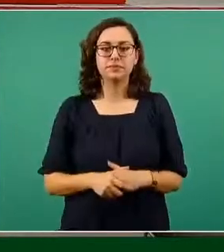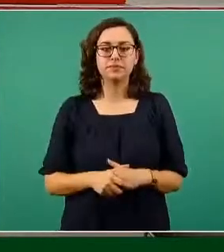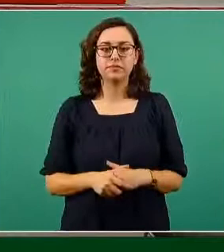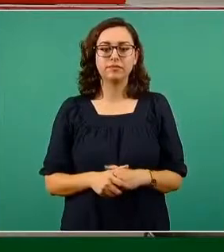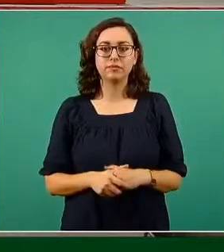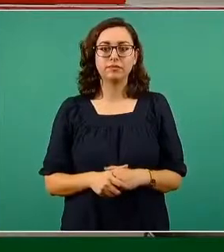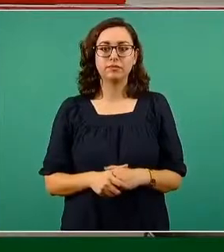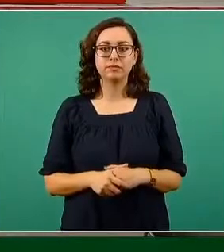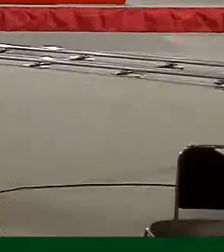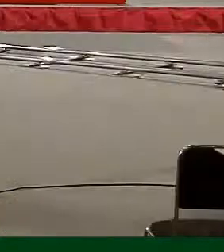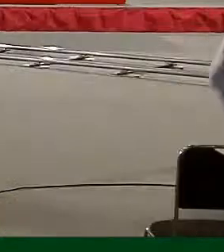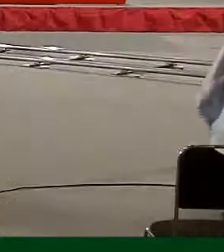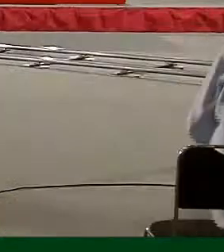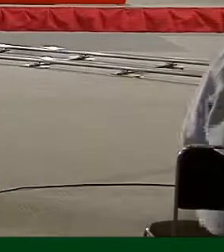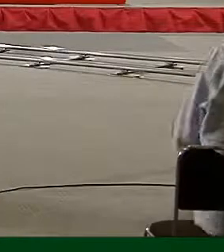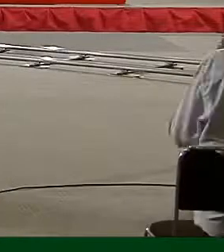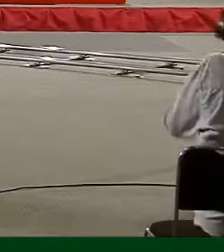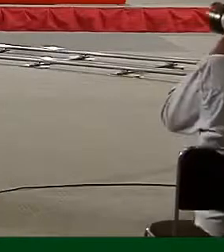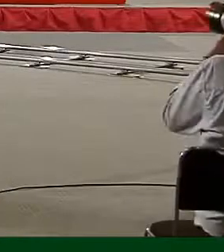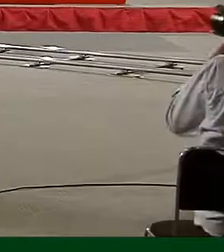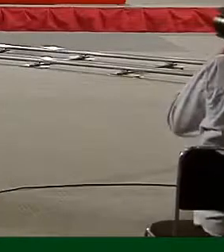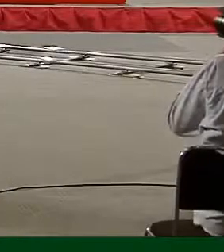de fondo.